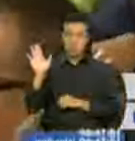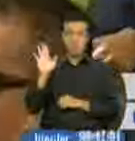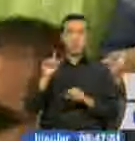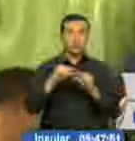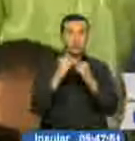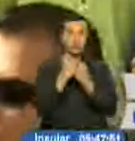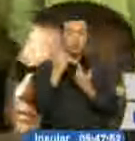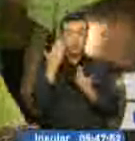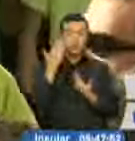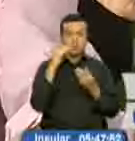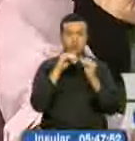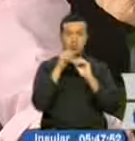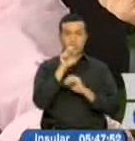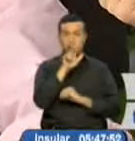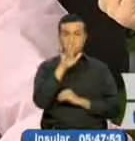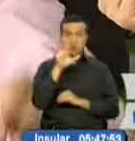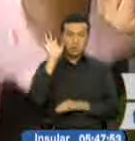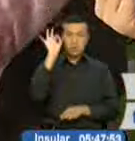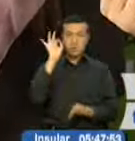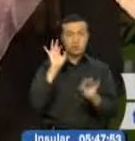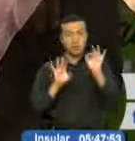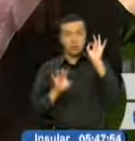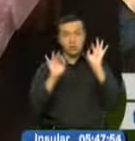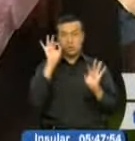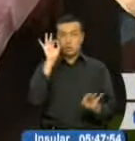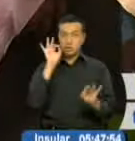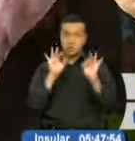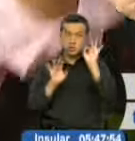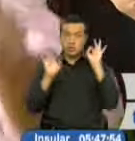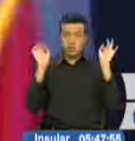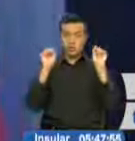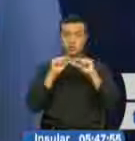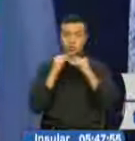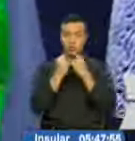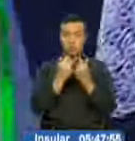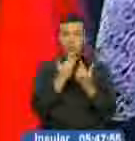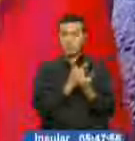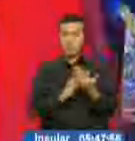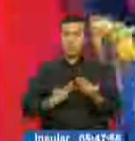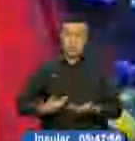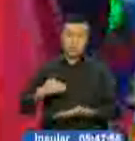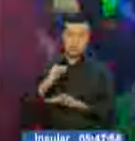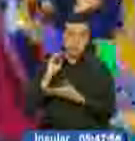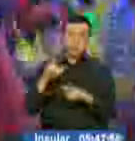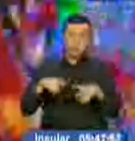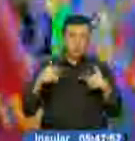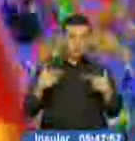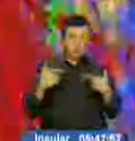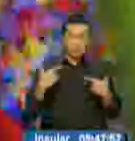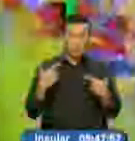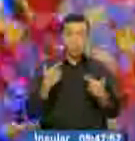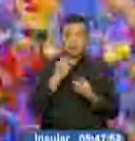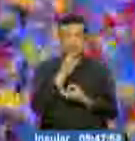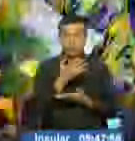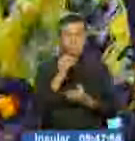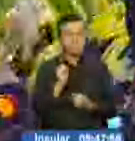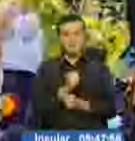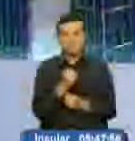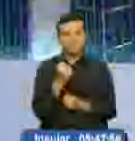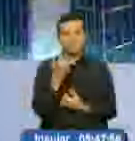pueda seleccionar a uno que otro nombre para integrar el gabinete ministerial del presidente electo Lenín Moreno. Alexis Moncayo, Ecuador